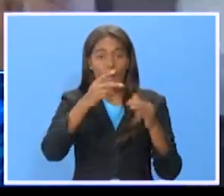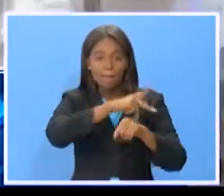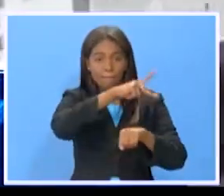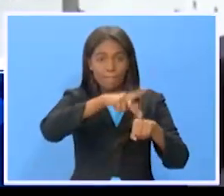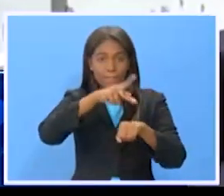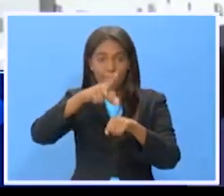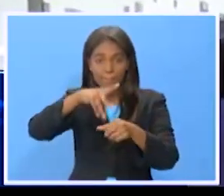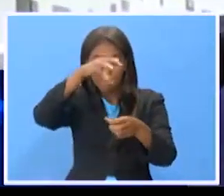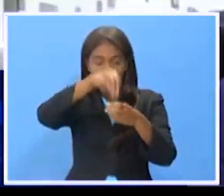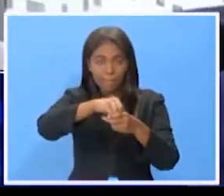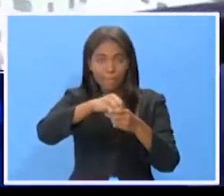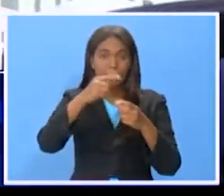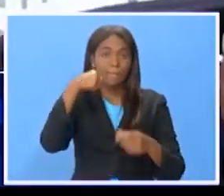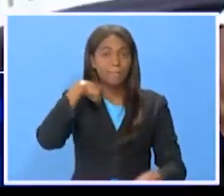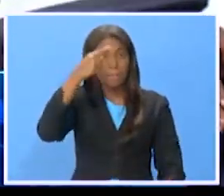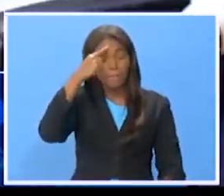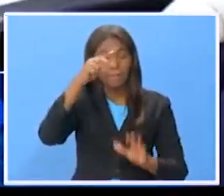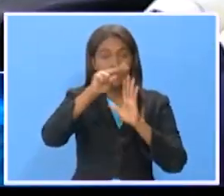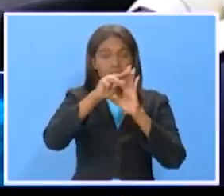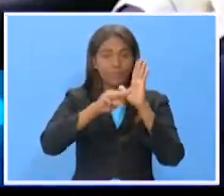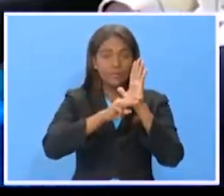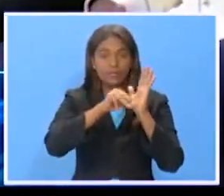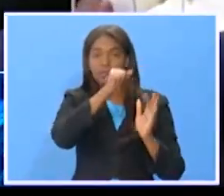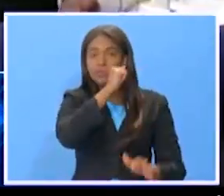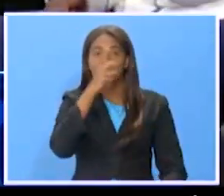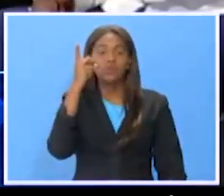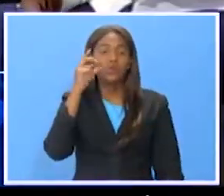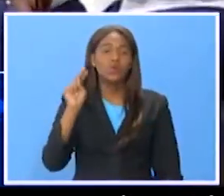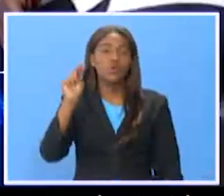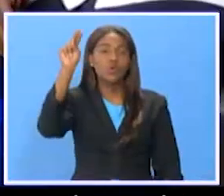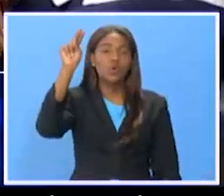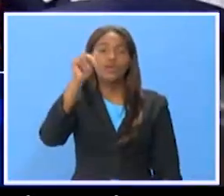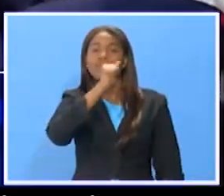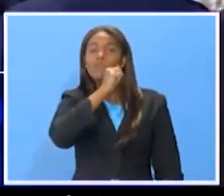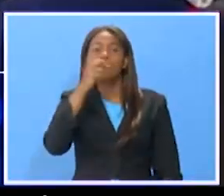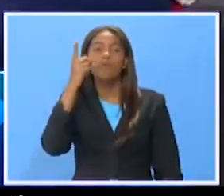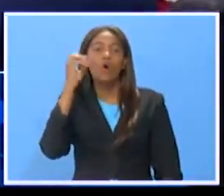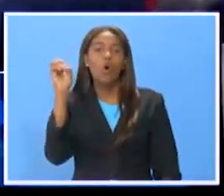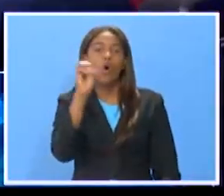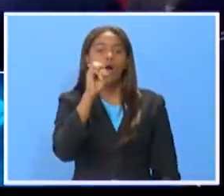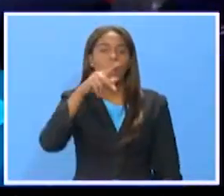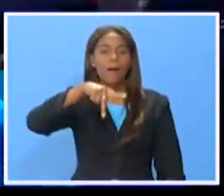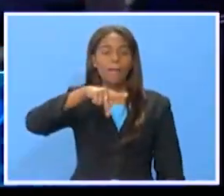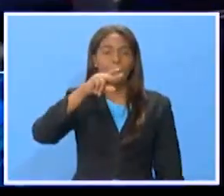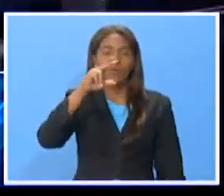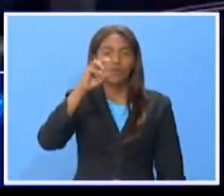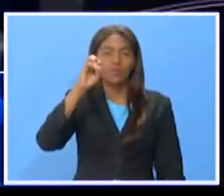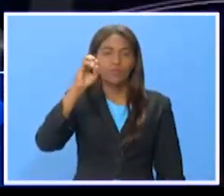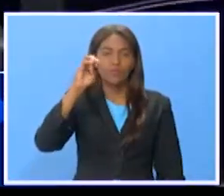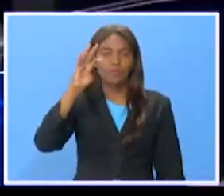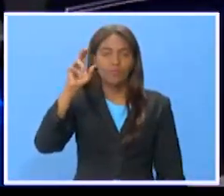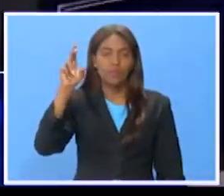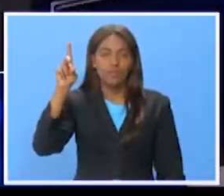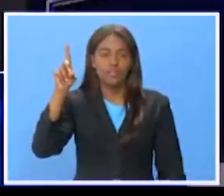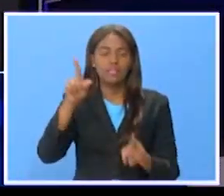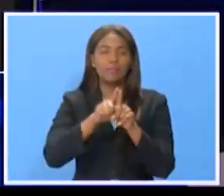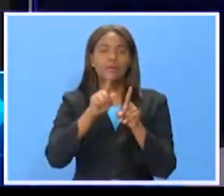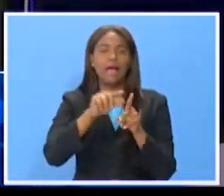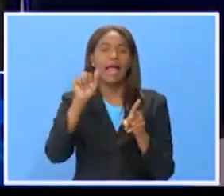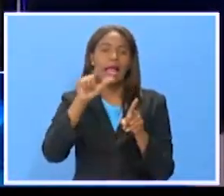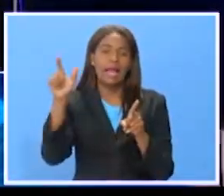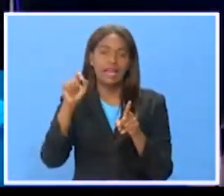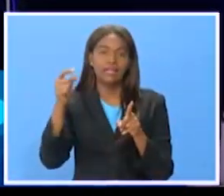que Villa Mella, Santo Domingo Norte, Santo Domingo Oeste, Pedro Brán y Los Alcarrizos. De manera que nosotros estamos